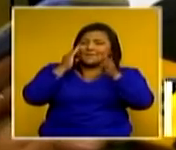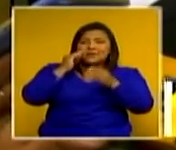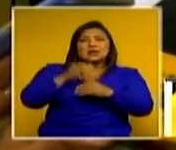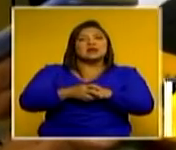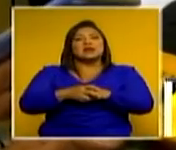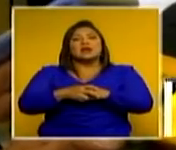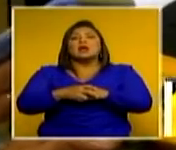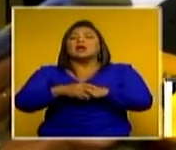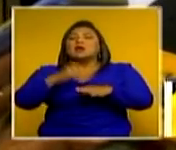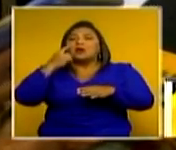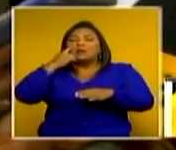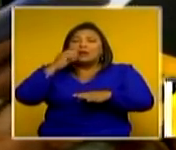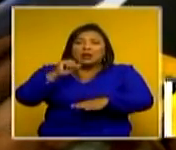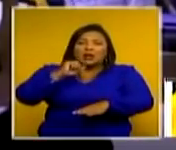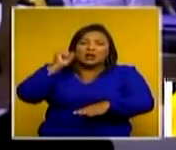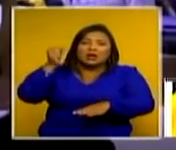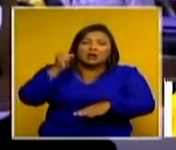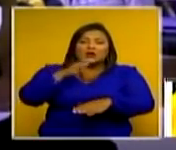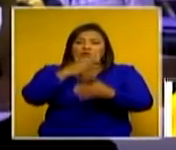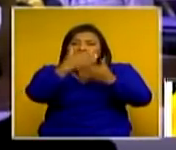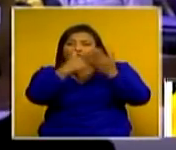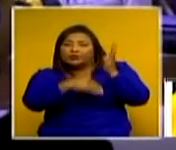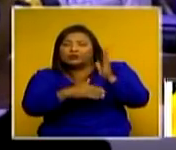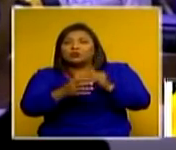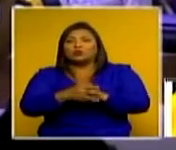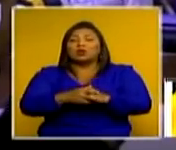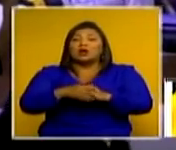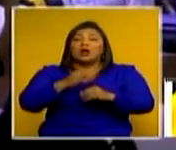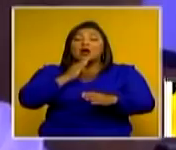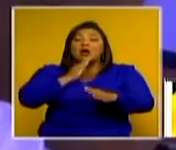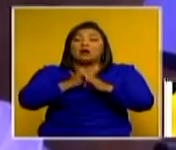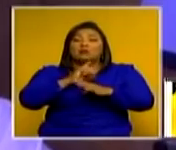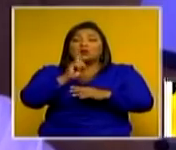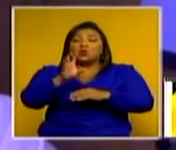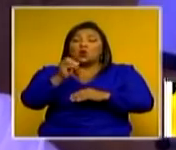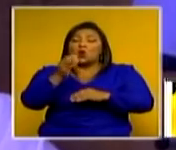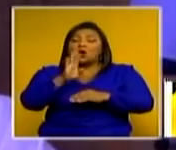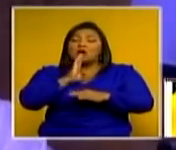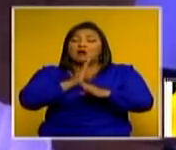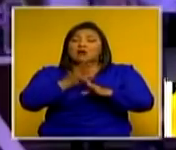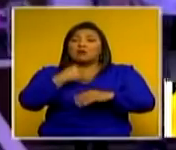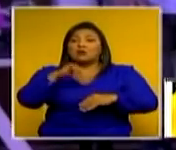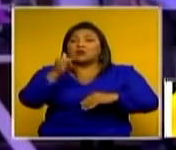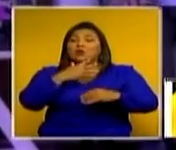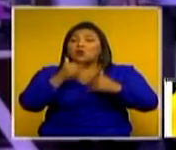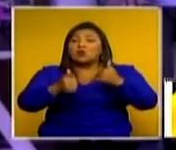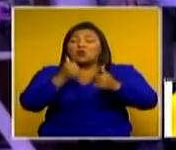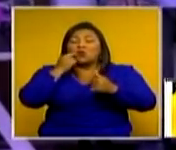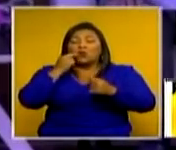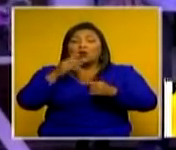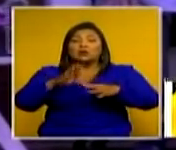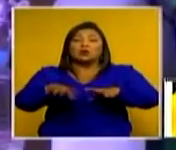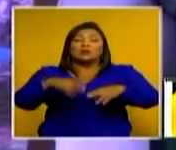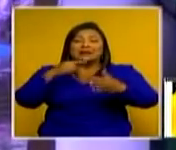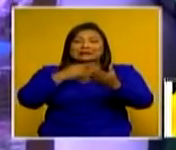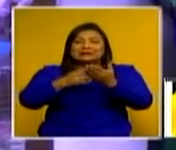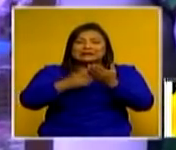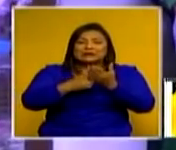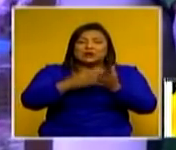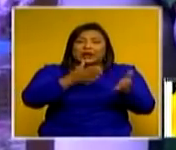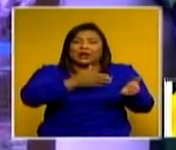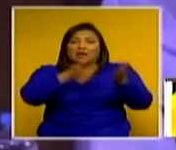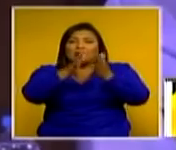los aspectos de derecho a los aspectos de calidad denominado habla tú hablo yo el encuentro de cierre a esta jornada permitió la entrega de las